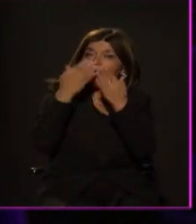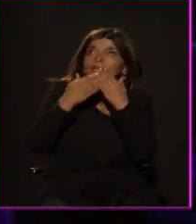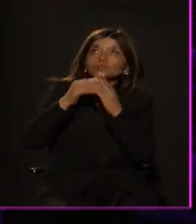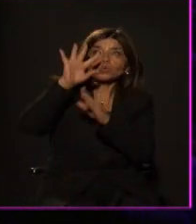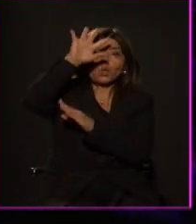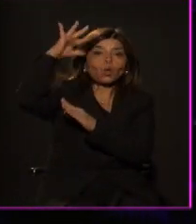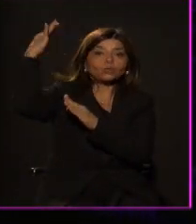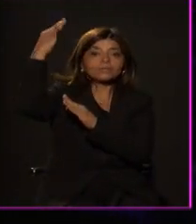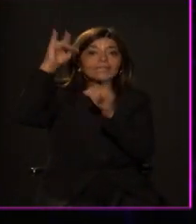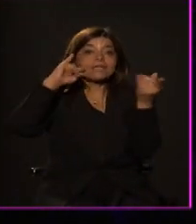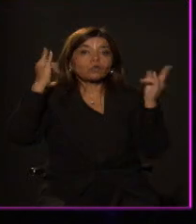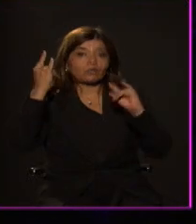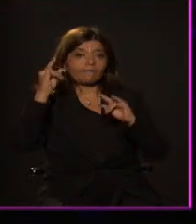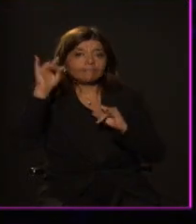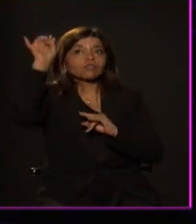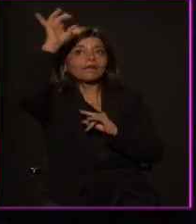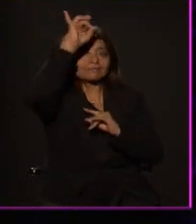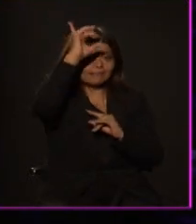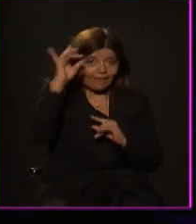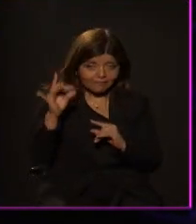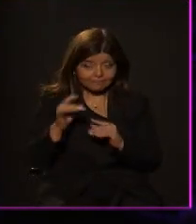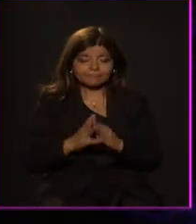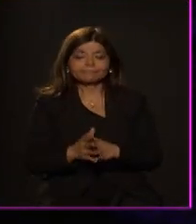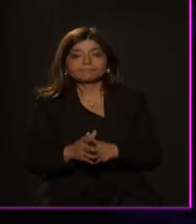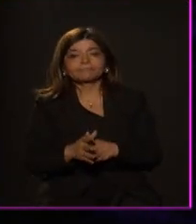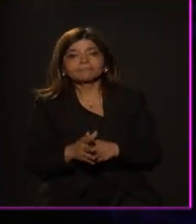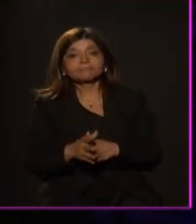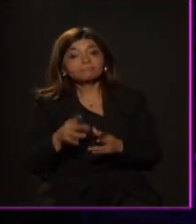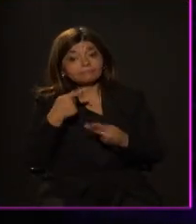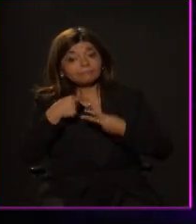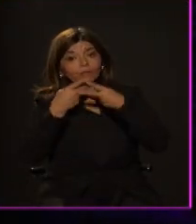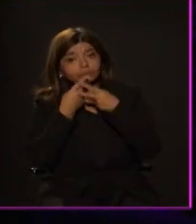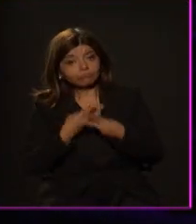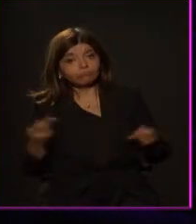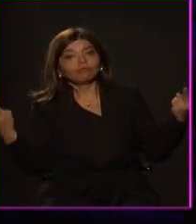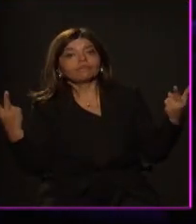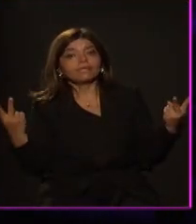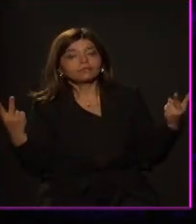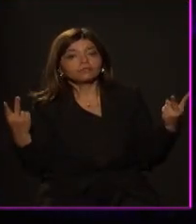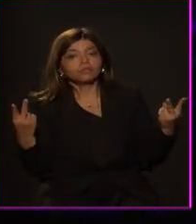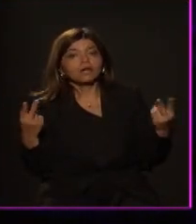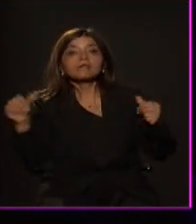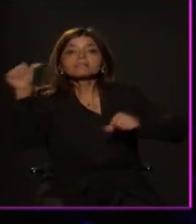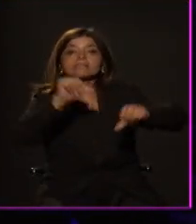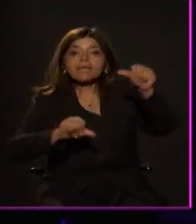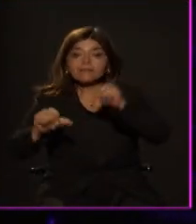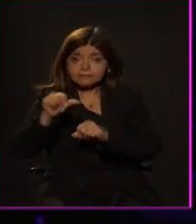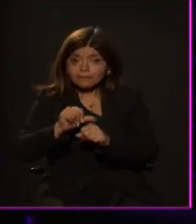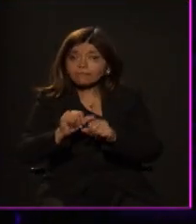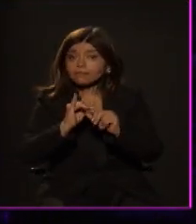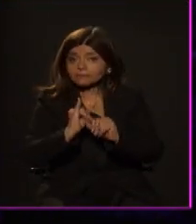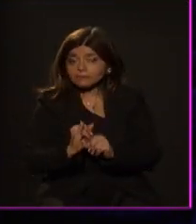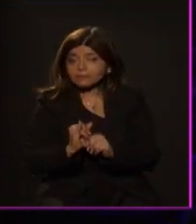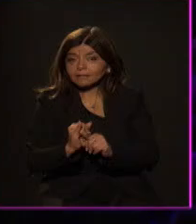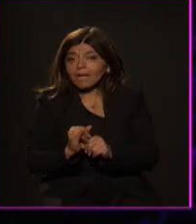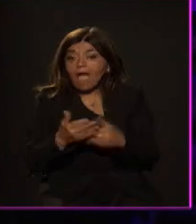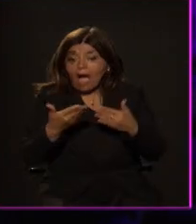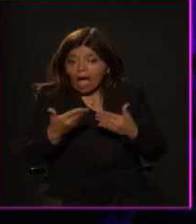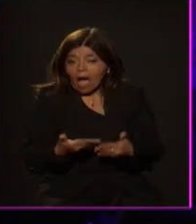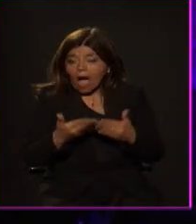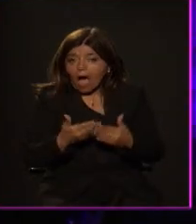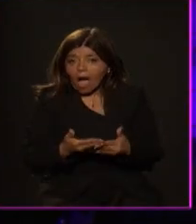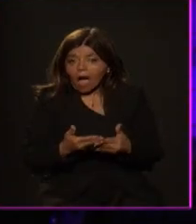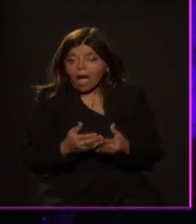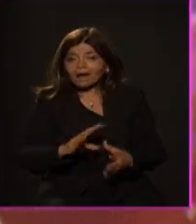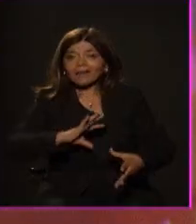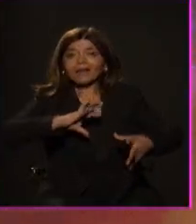que, si bien nosotros hemos hecho publicaciones científicas con Alerce, en el mundo se está usando Alerce para hacer ciencia.